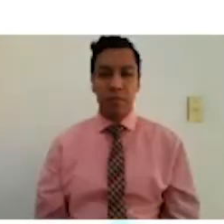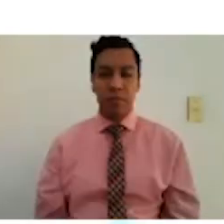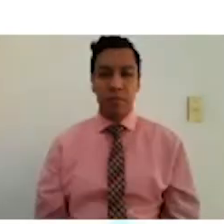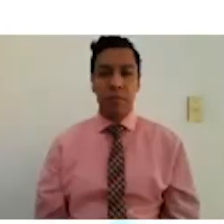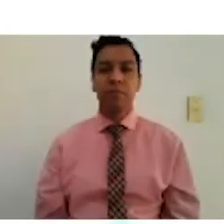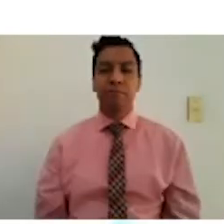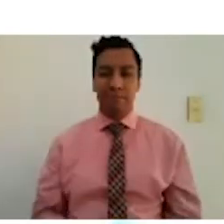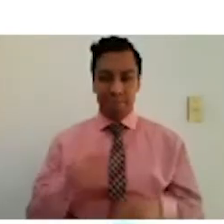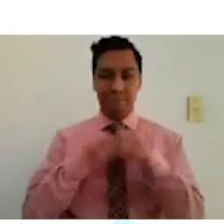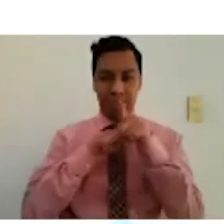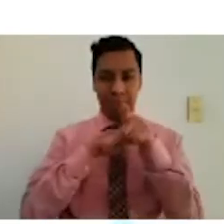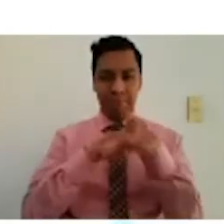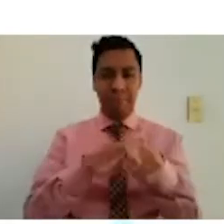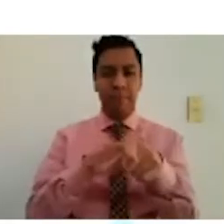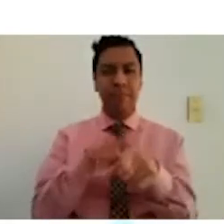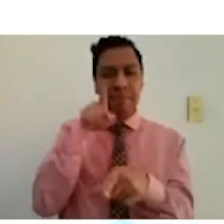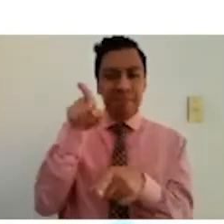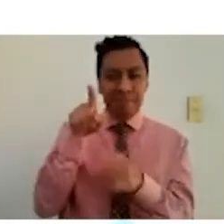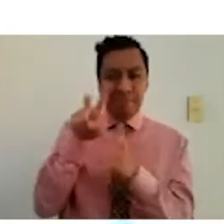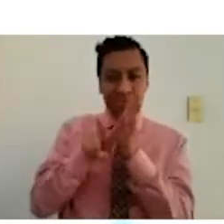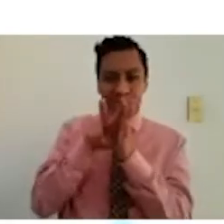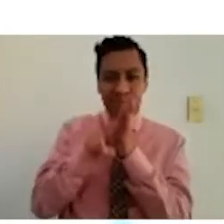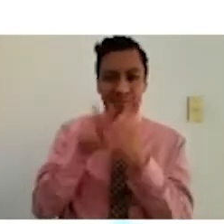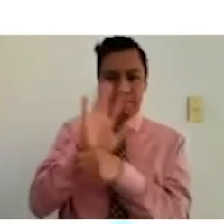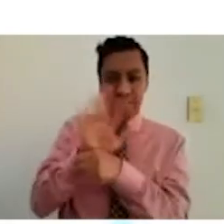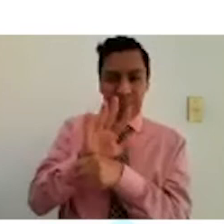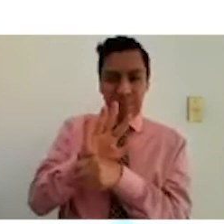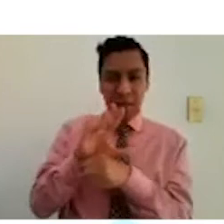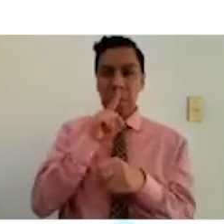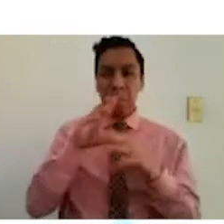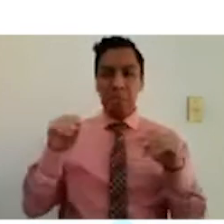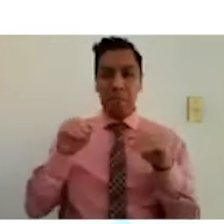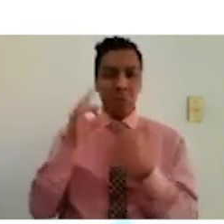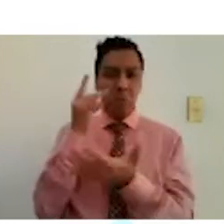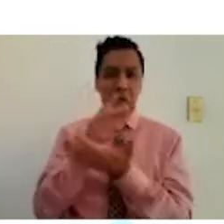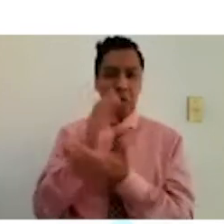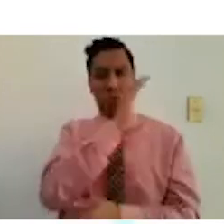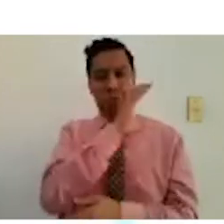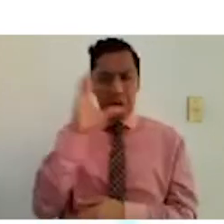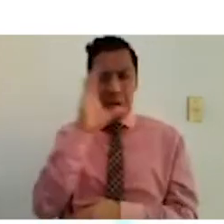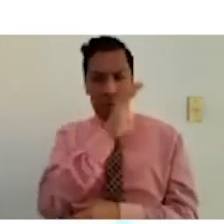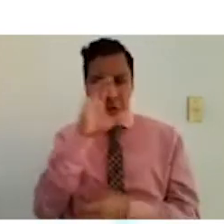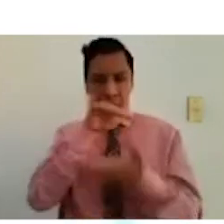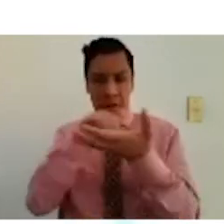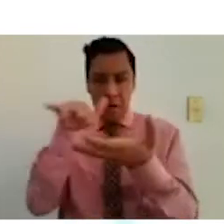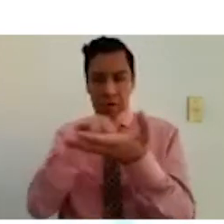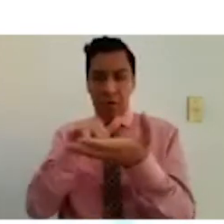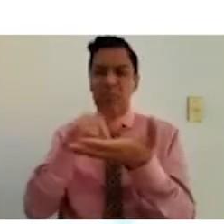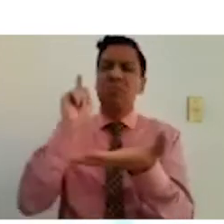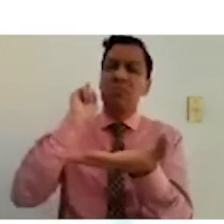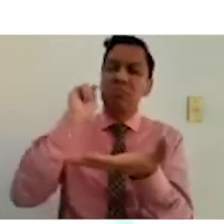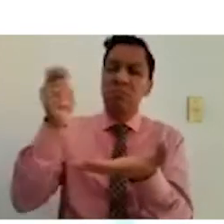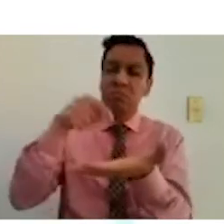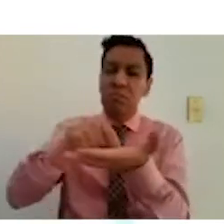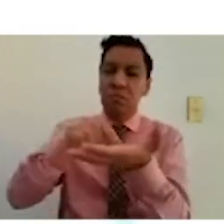Bueno, lo interesante de esta película muda que estamos viendo de Nosferatu es lo que nosotros ahora estamos